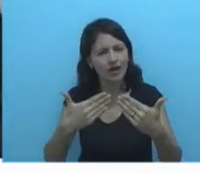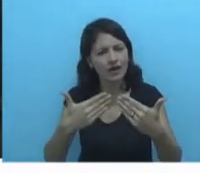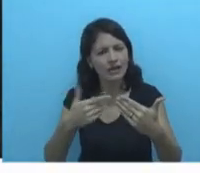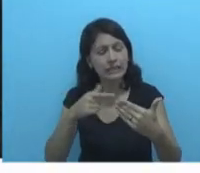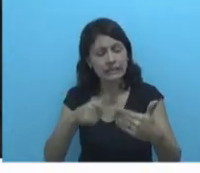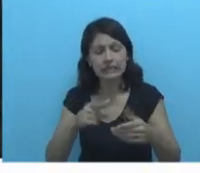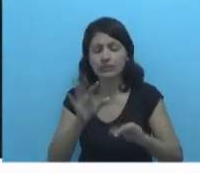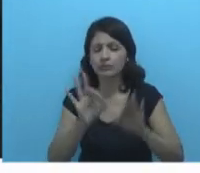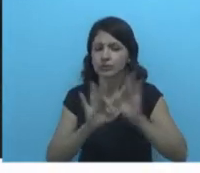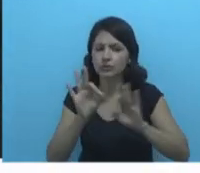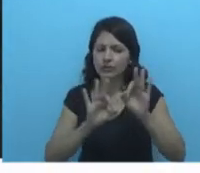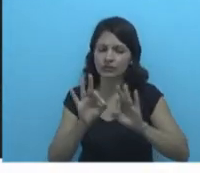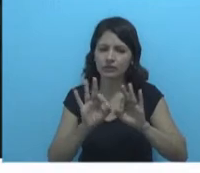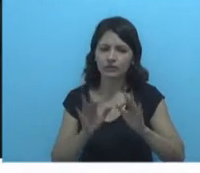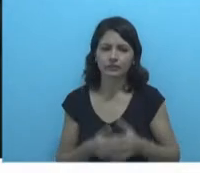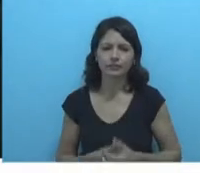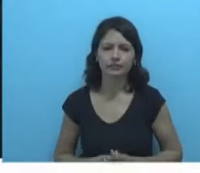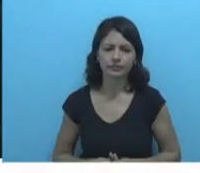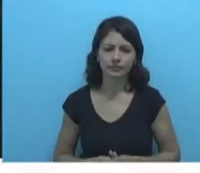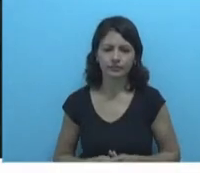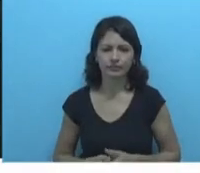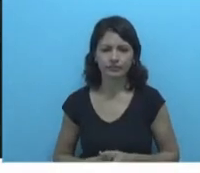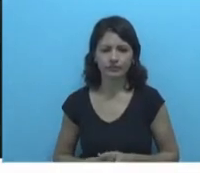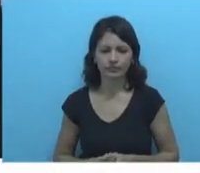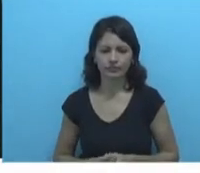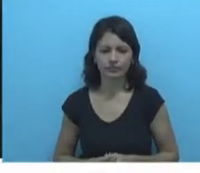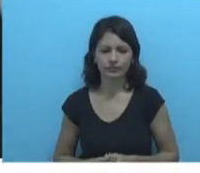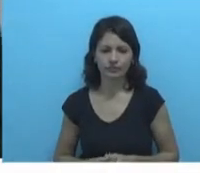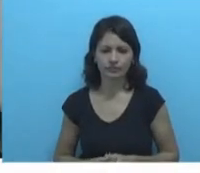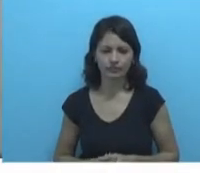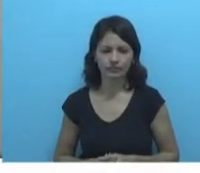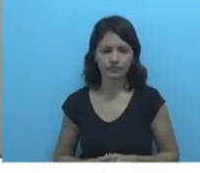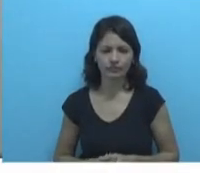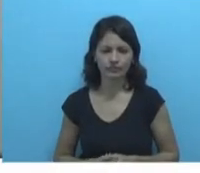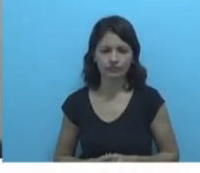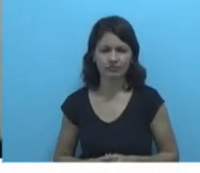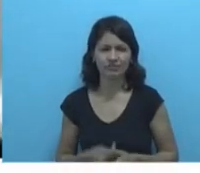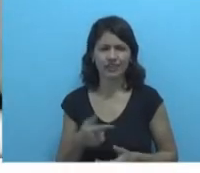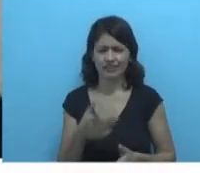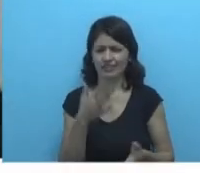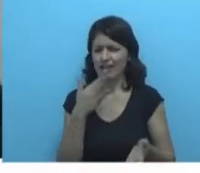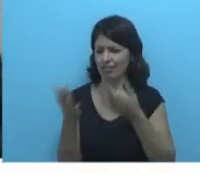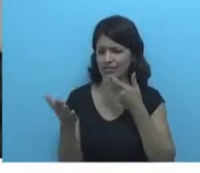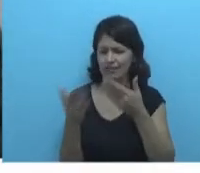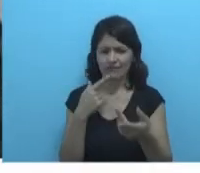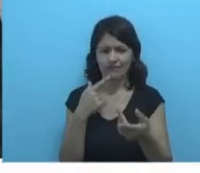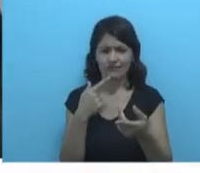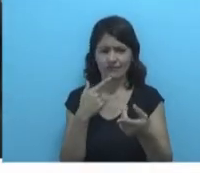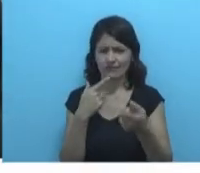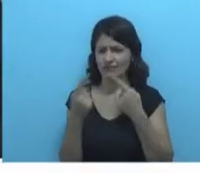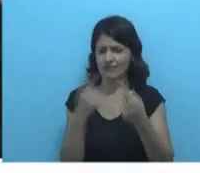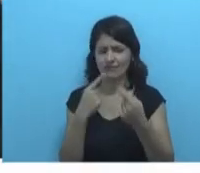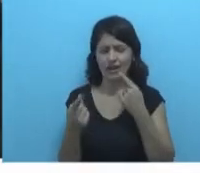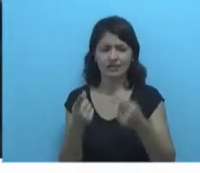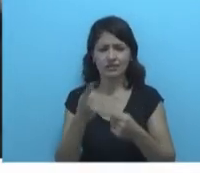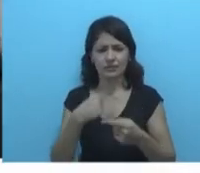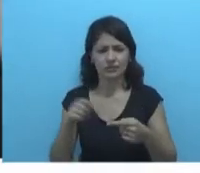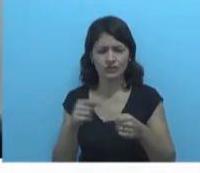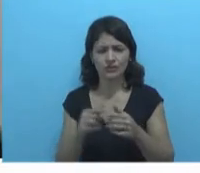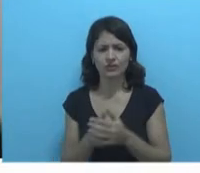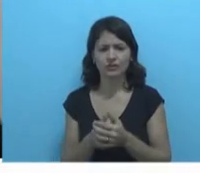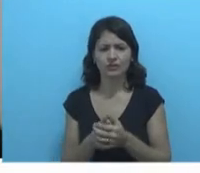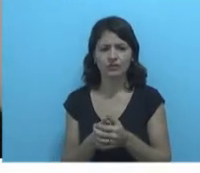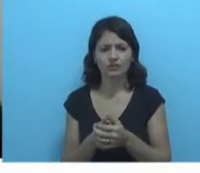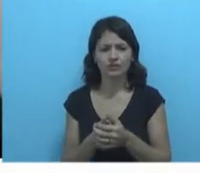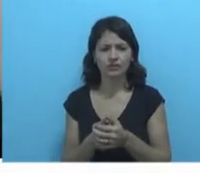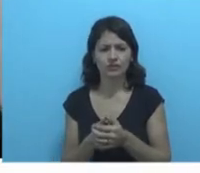en esta iniciativa. La verdad es que toda esta discusión nos ha sacado la